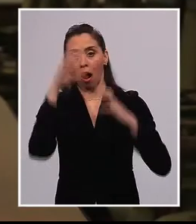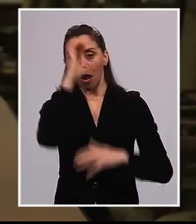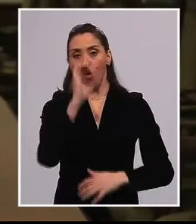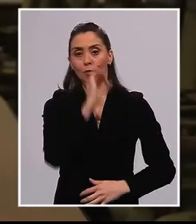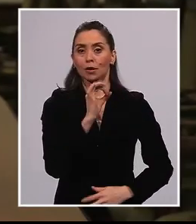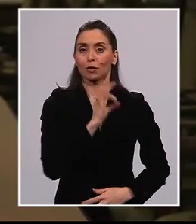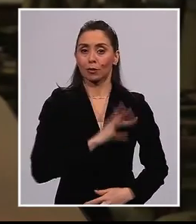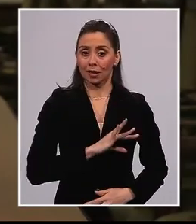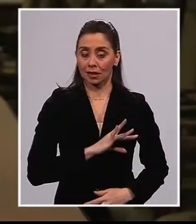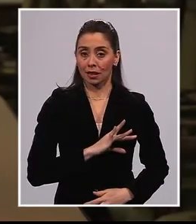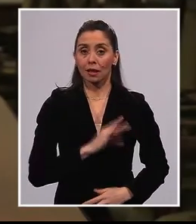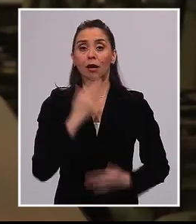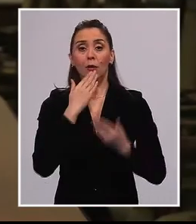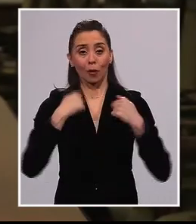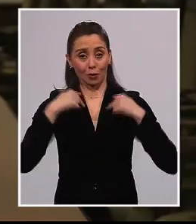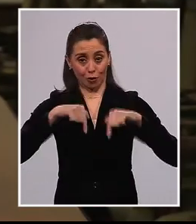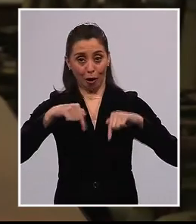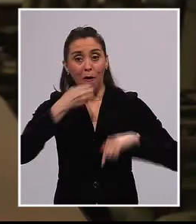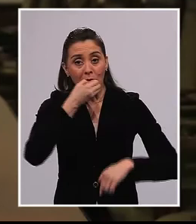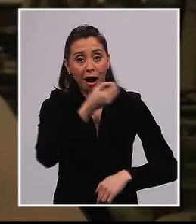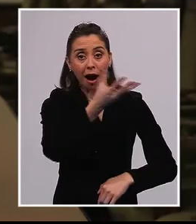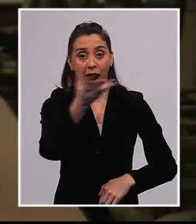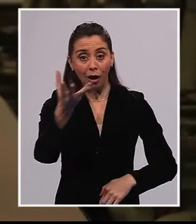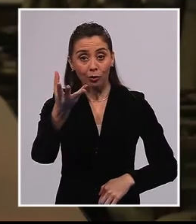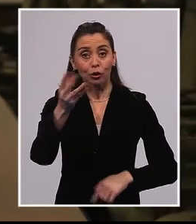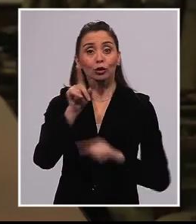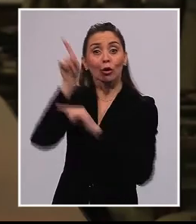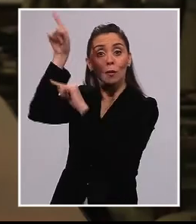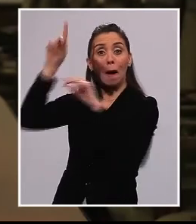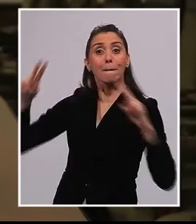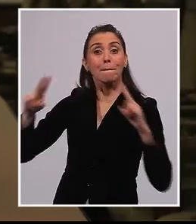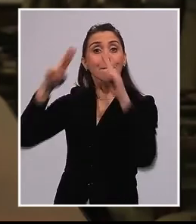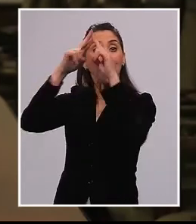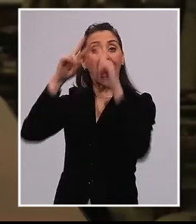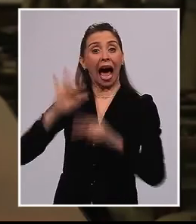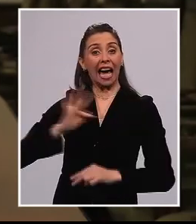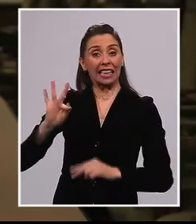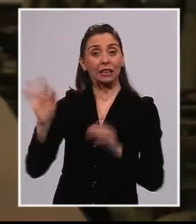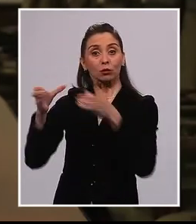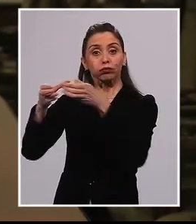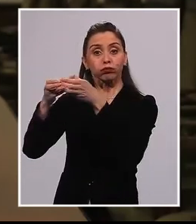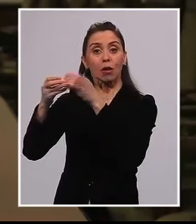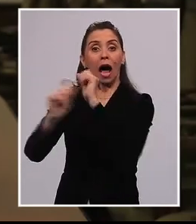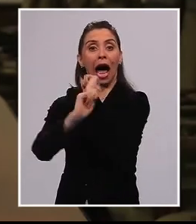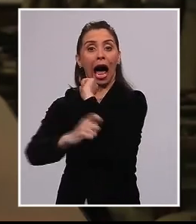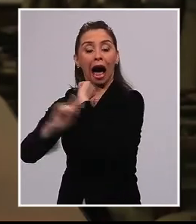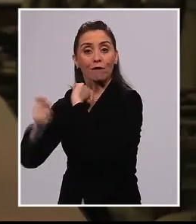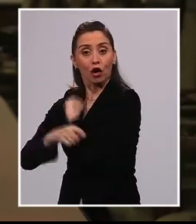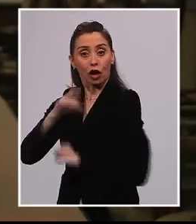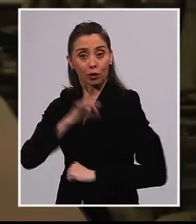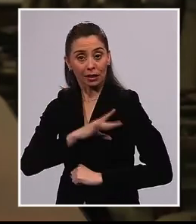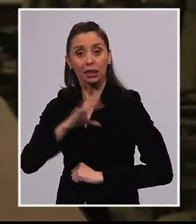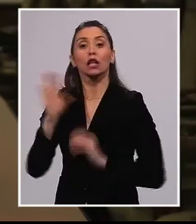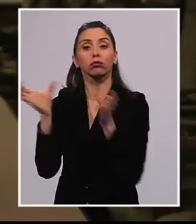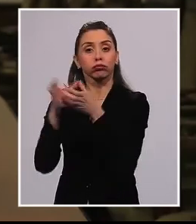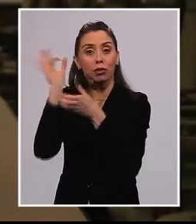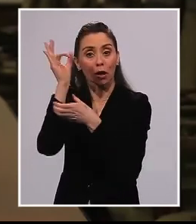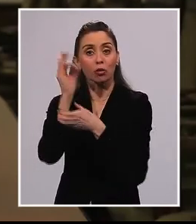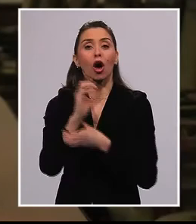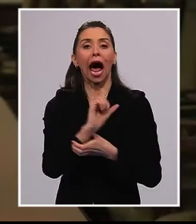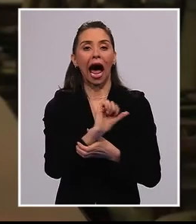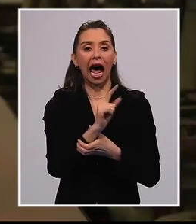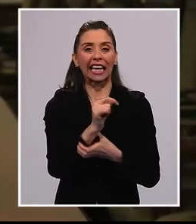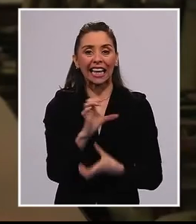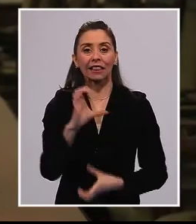al momento de hacer este anuncio se encuentran reunidos en parís nuestro equipo de abogados el agente y coagente del caso